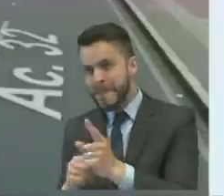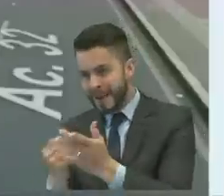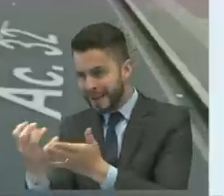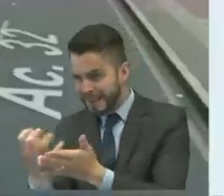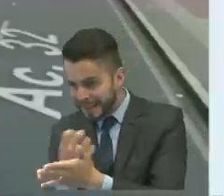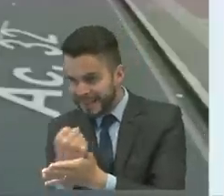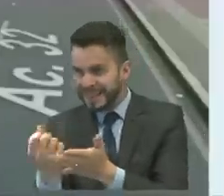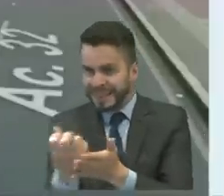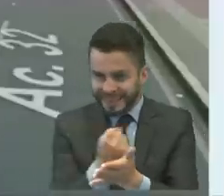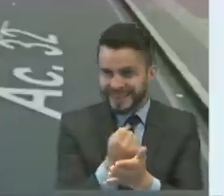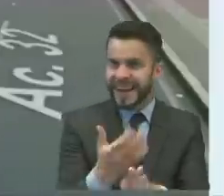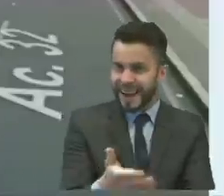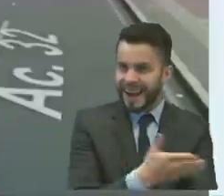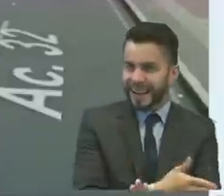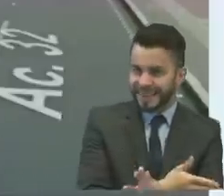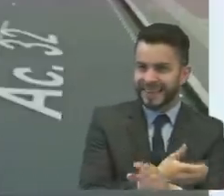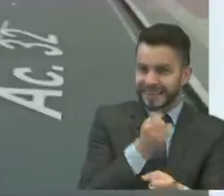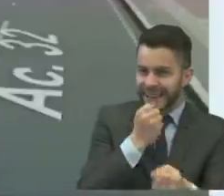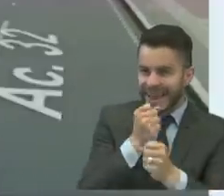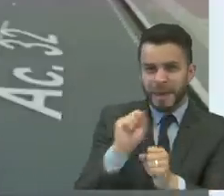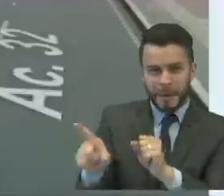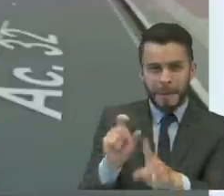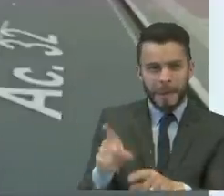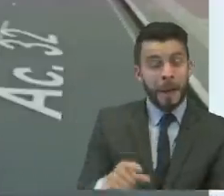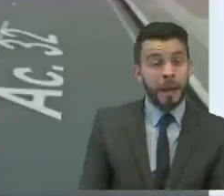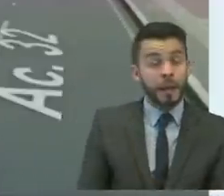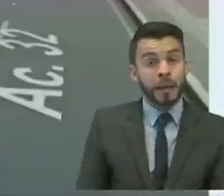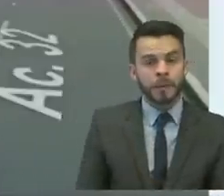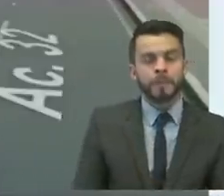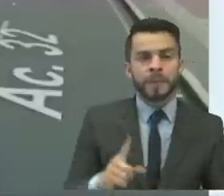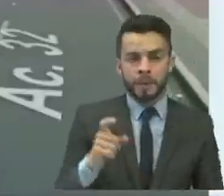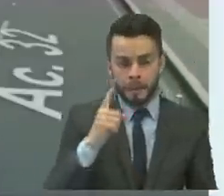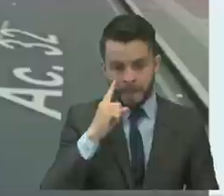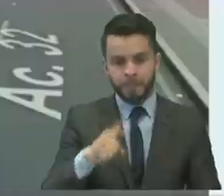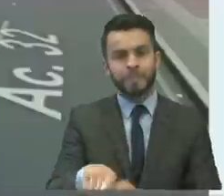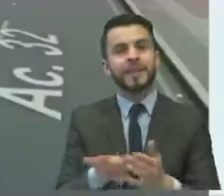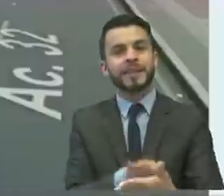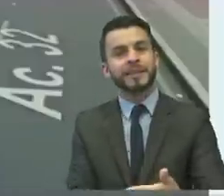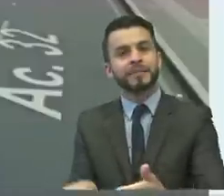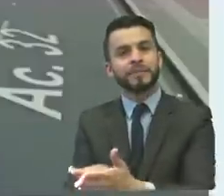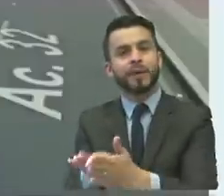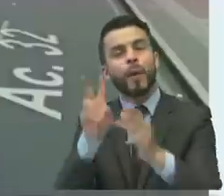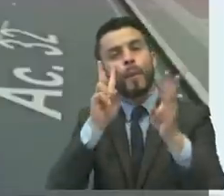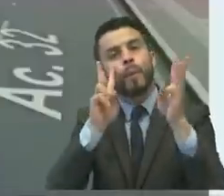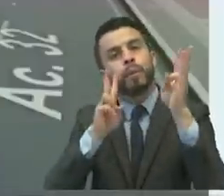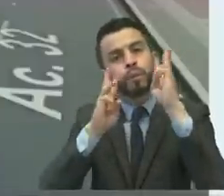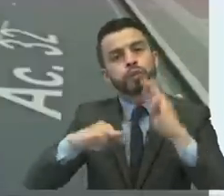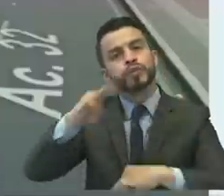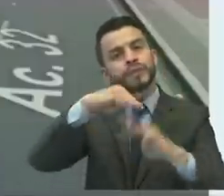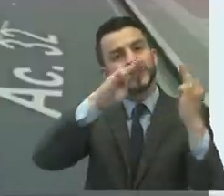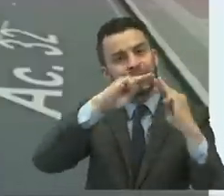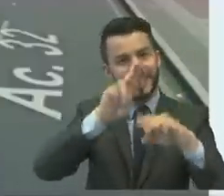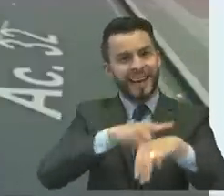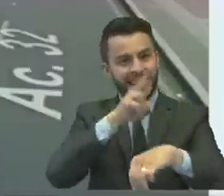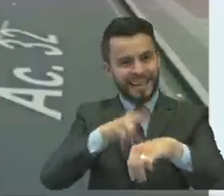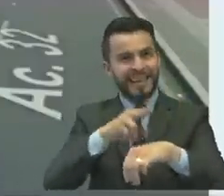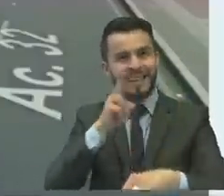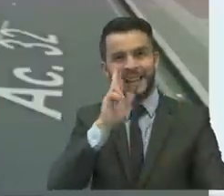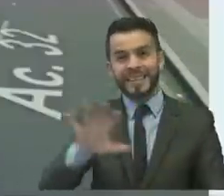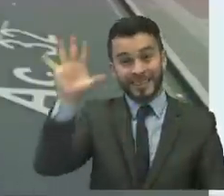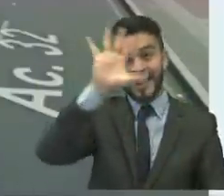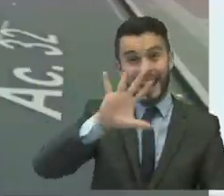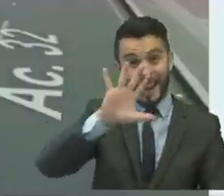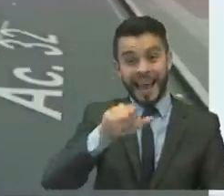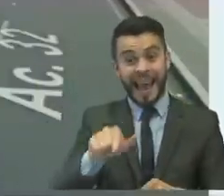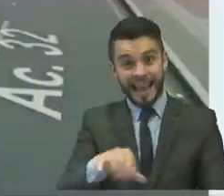se recopilaron alrededor de la estación del Museo Nacional, donde vimos aproximadamente